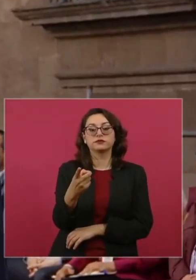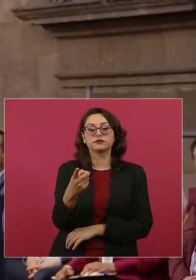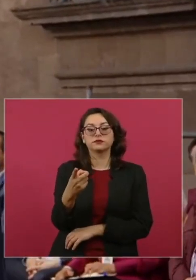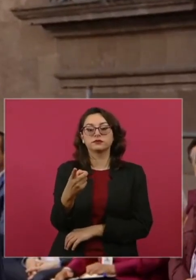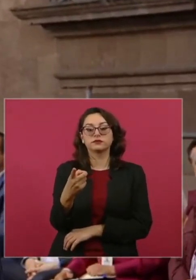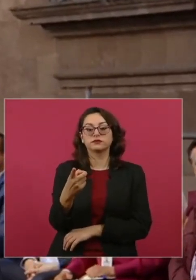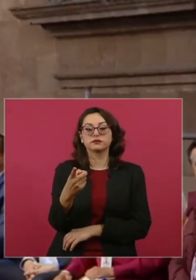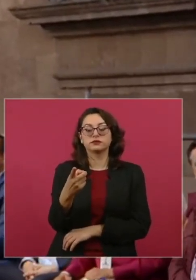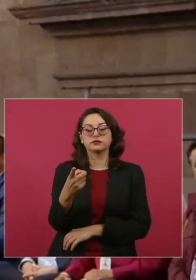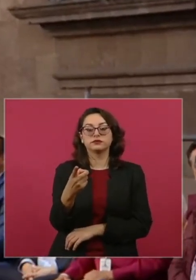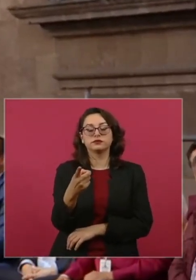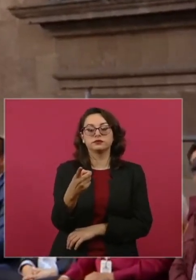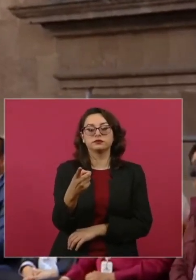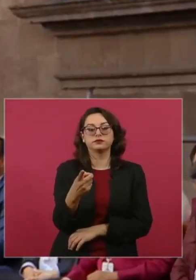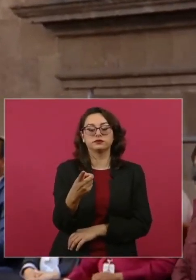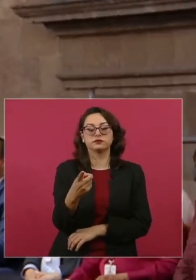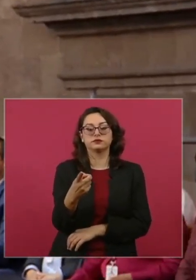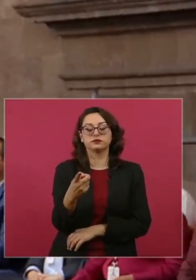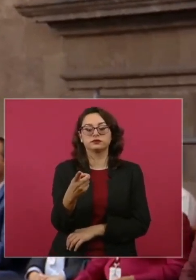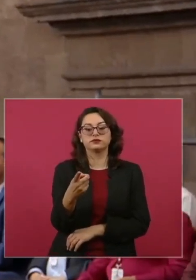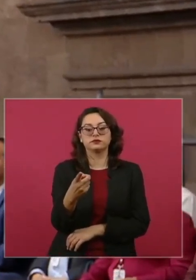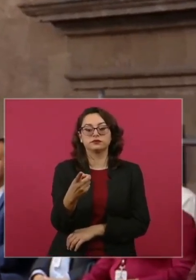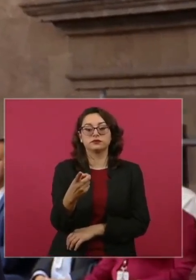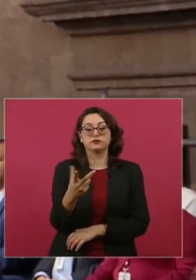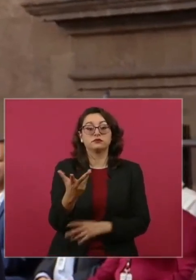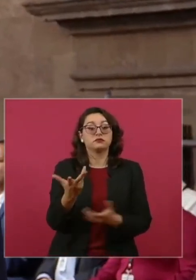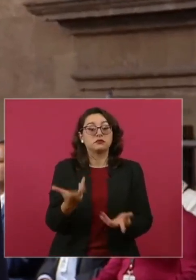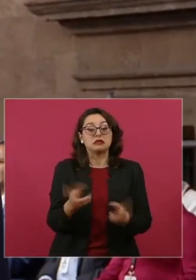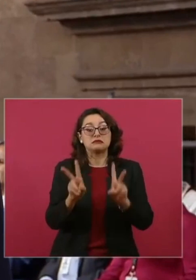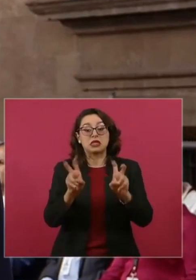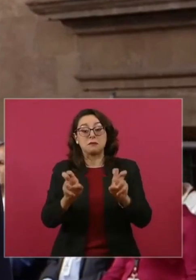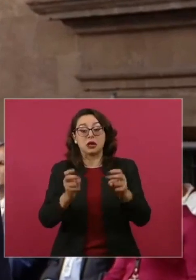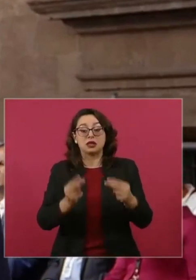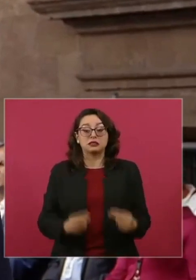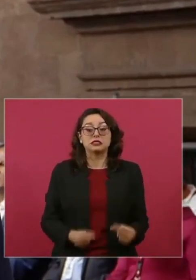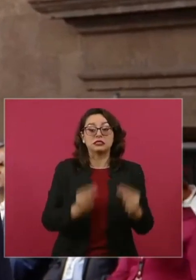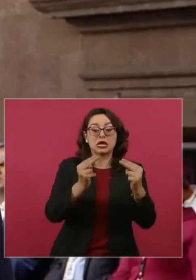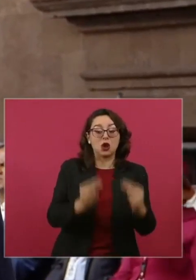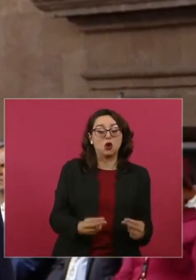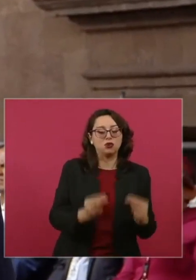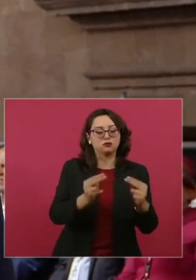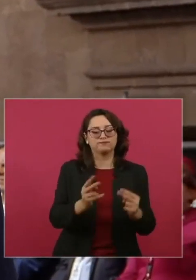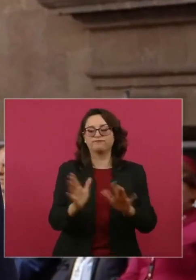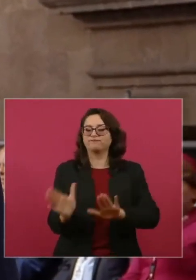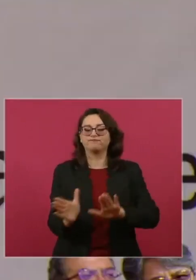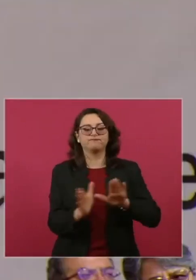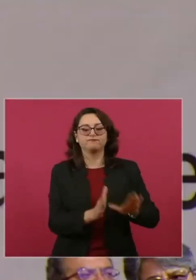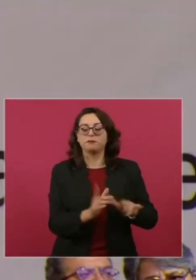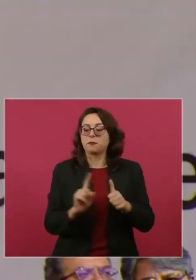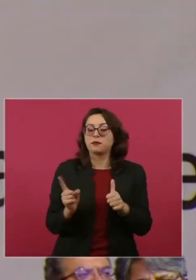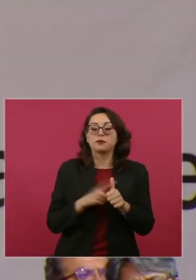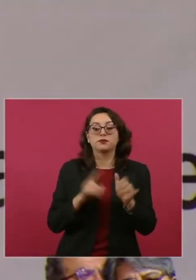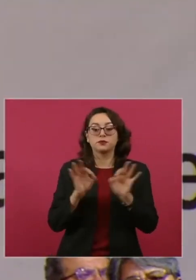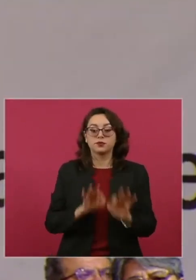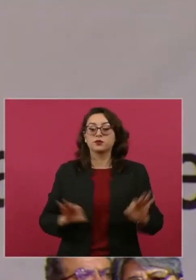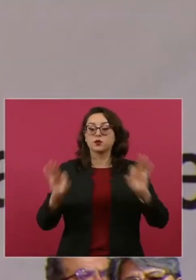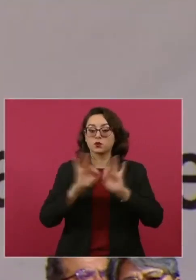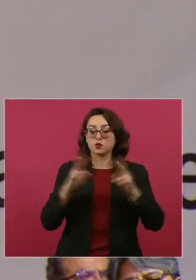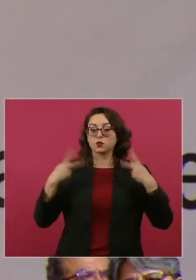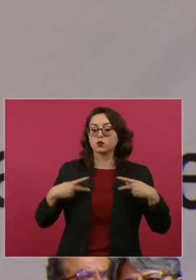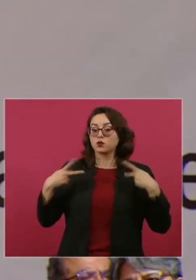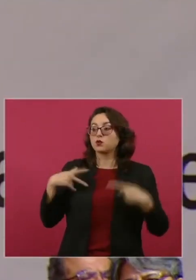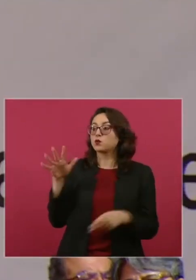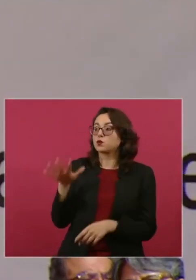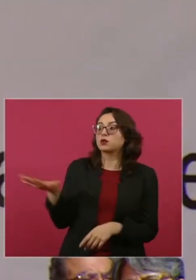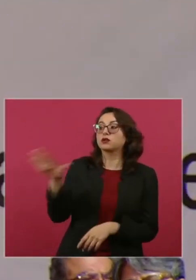are always del interés putting above mercantil, the market la salud interest, del pueblo. We are putting the people's tenemos health una